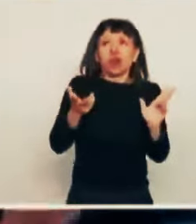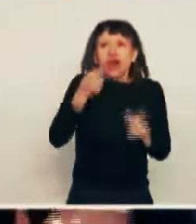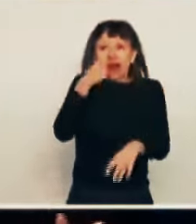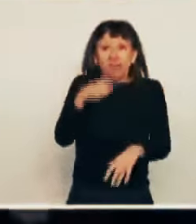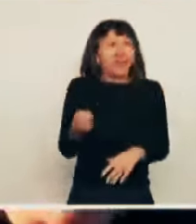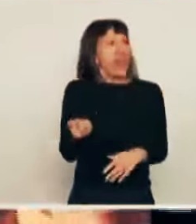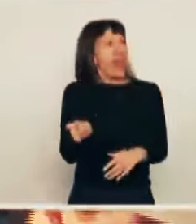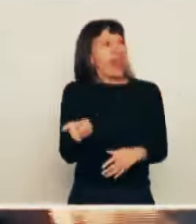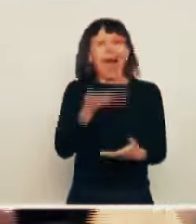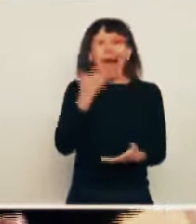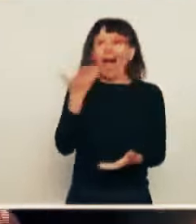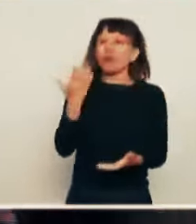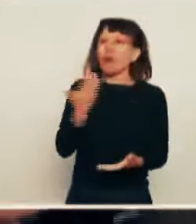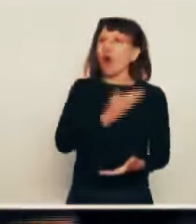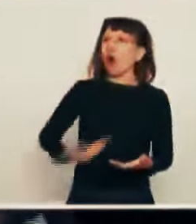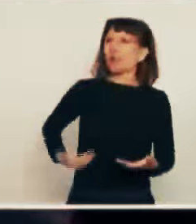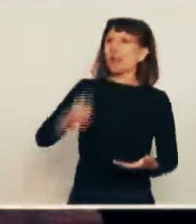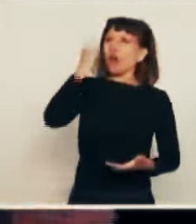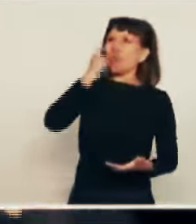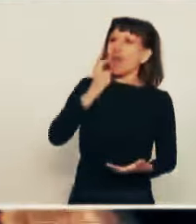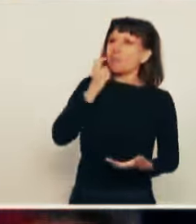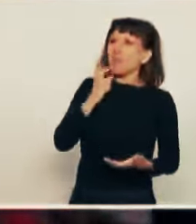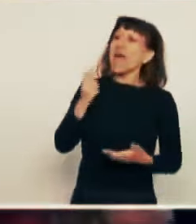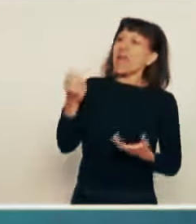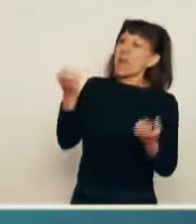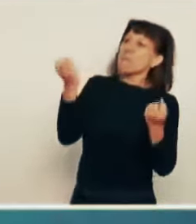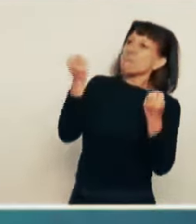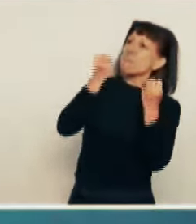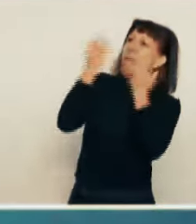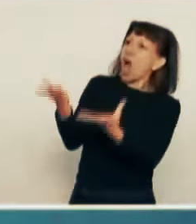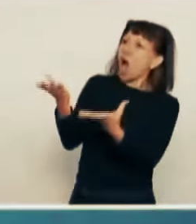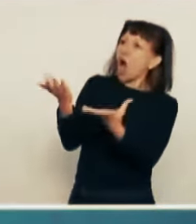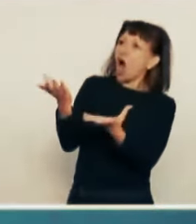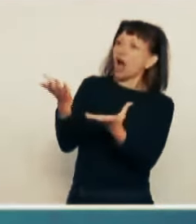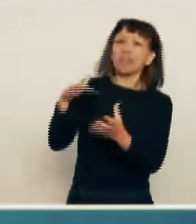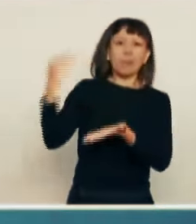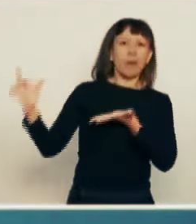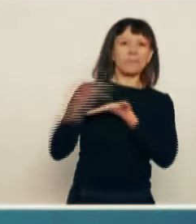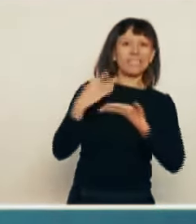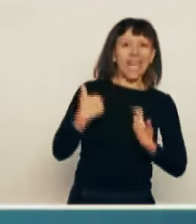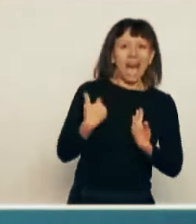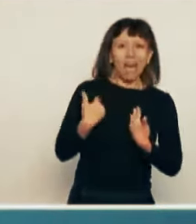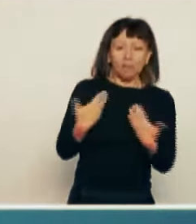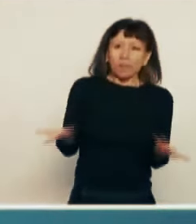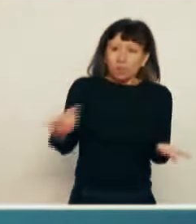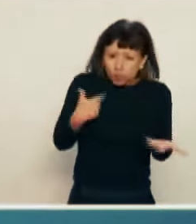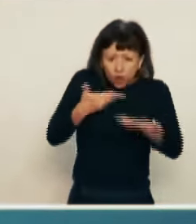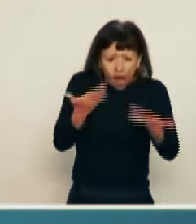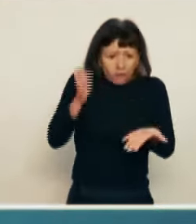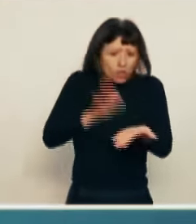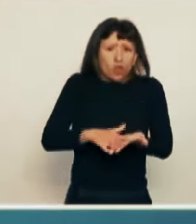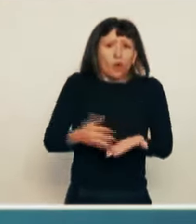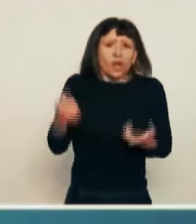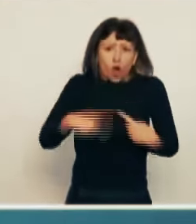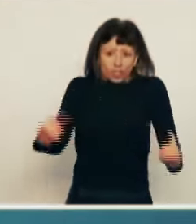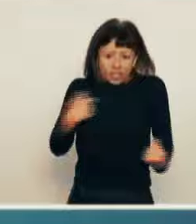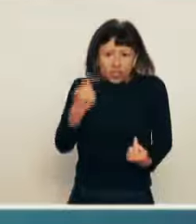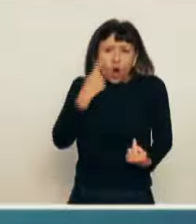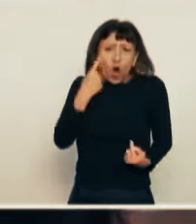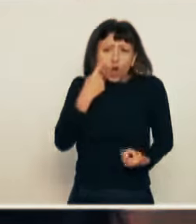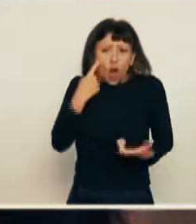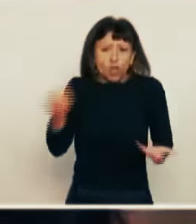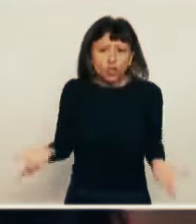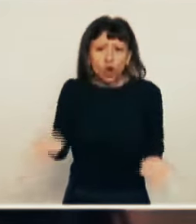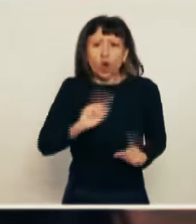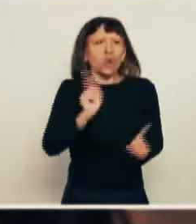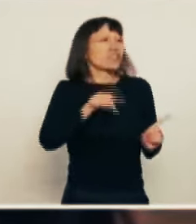al gobierno de Menem, que me echaron del bloque menemista. O sea, hablo de lo que conozco, no estoy hablando de la ideología, de lo que leí,